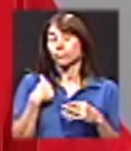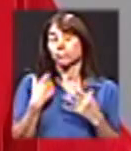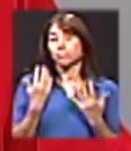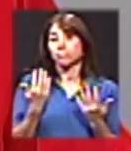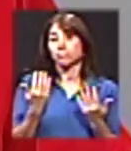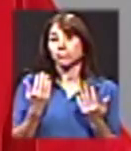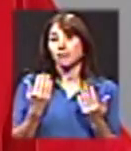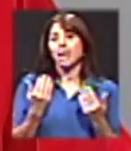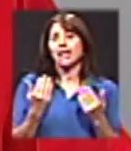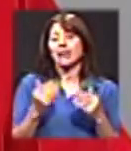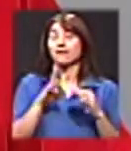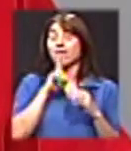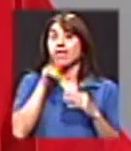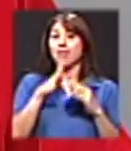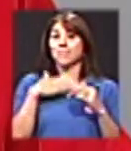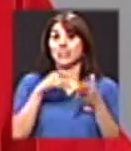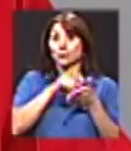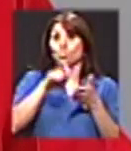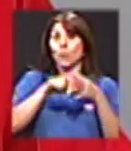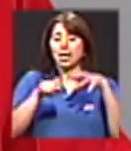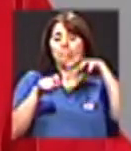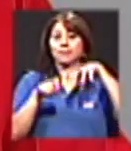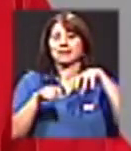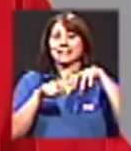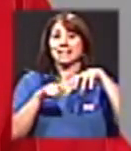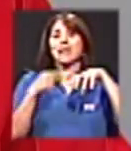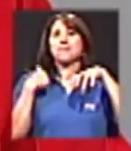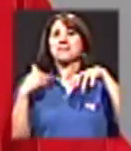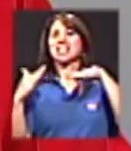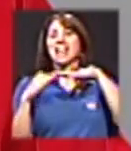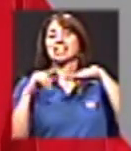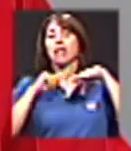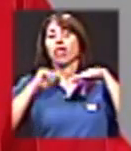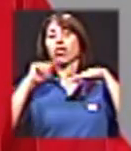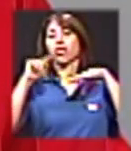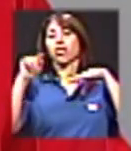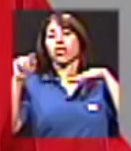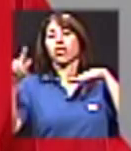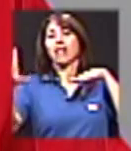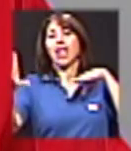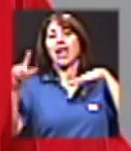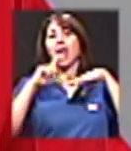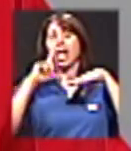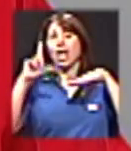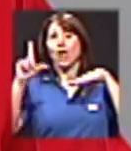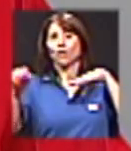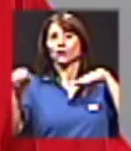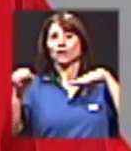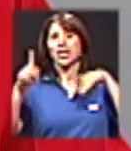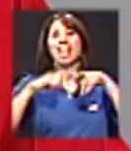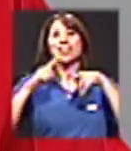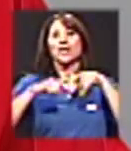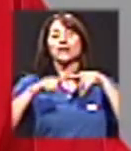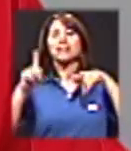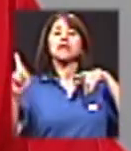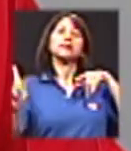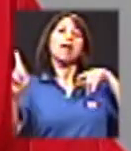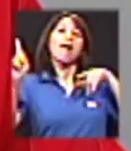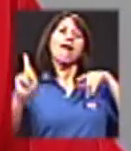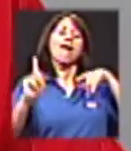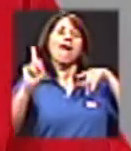la Escuela Moya, y caminábamos a la escuela, un grupo de chiquillas, tocando timbres en la